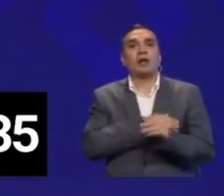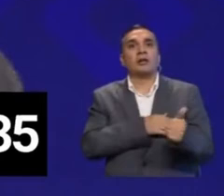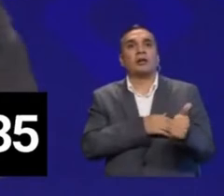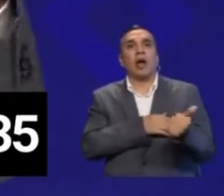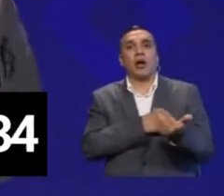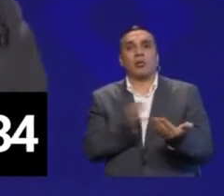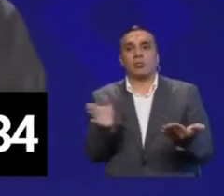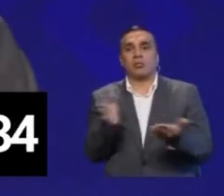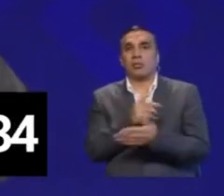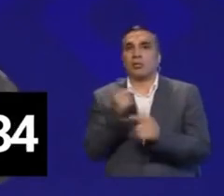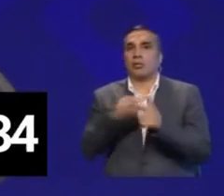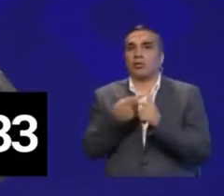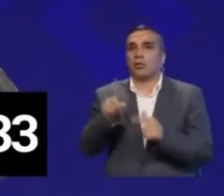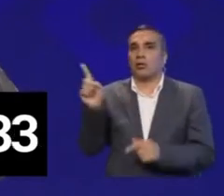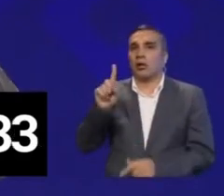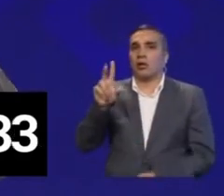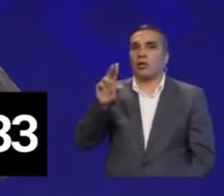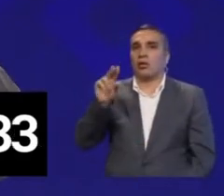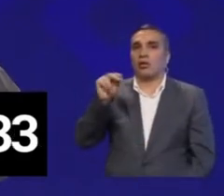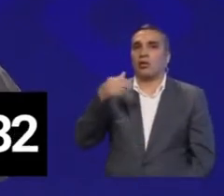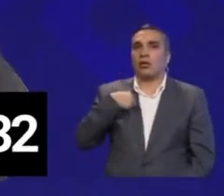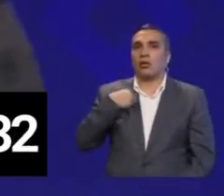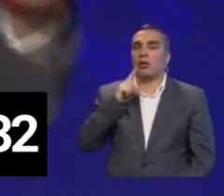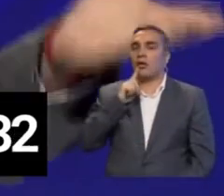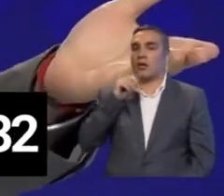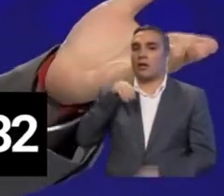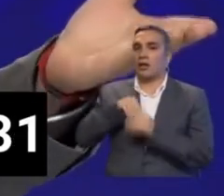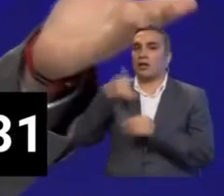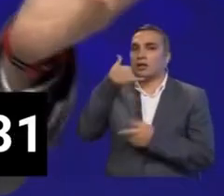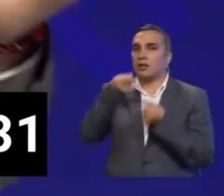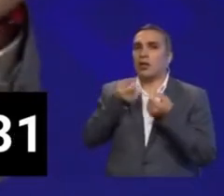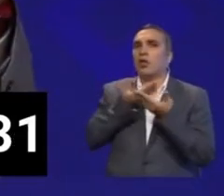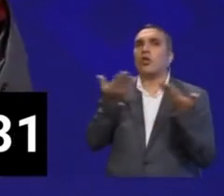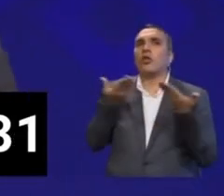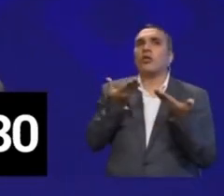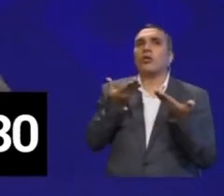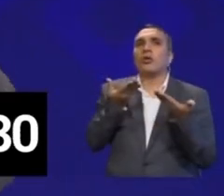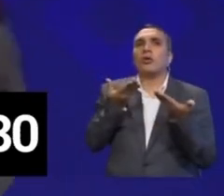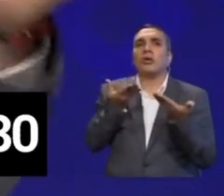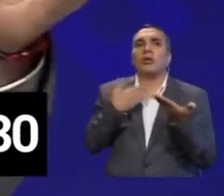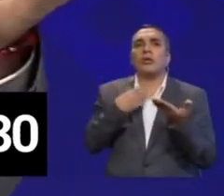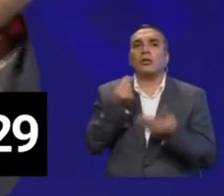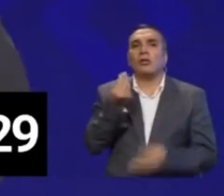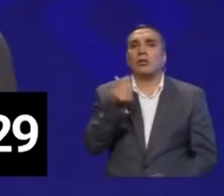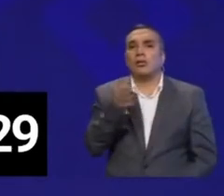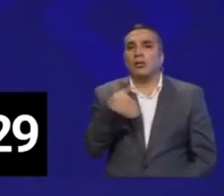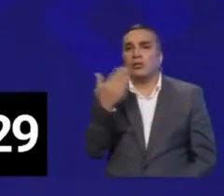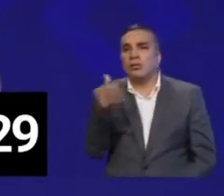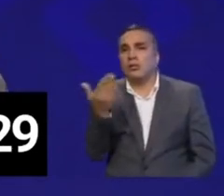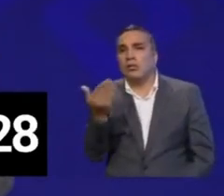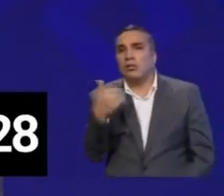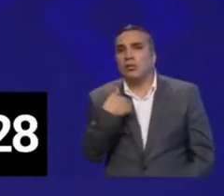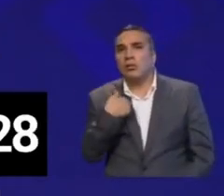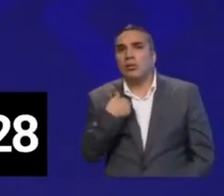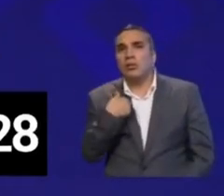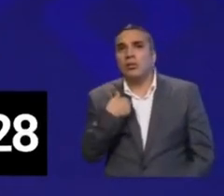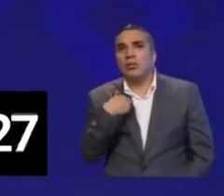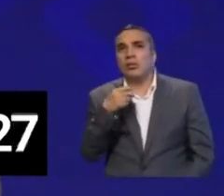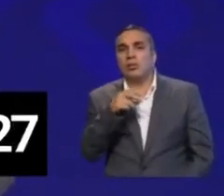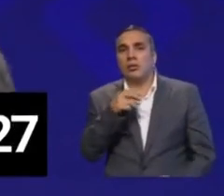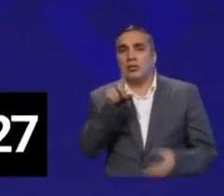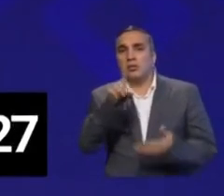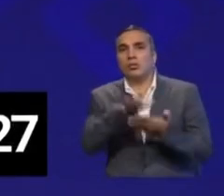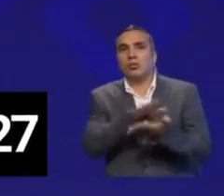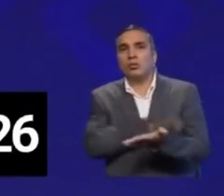O sea que usted ya no tiene oro en sus celulares. ¿De dónde va a sacar entonces el dinero que usted espera sacar de este